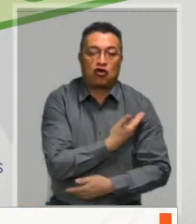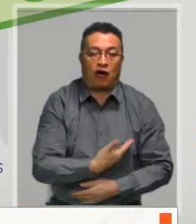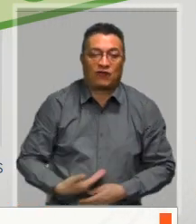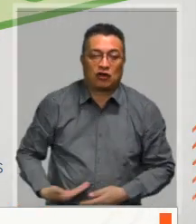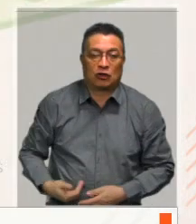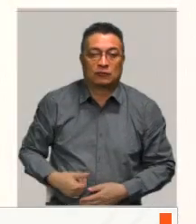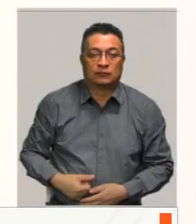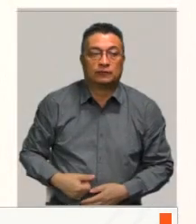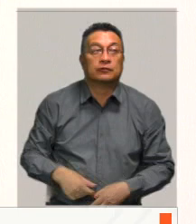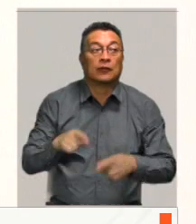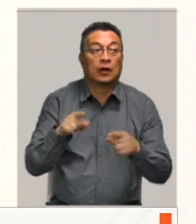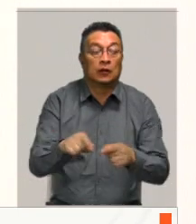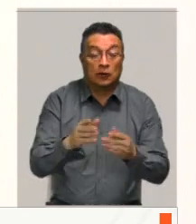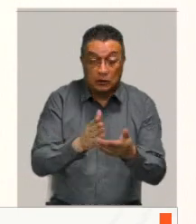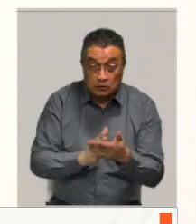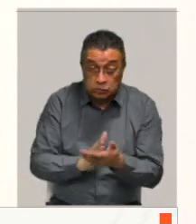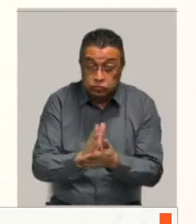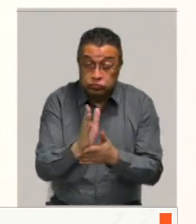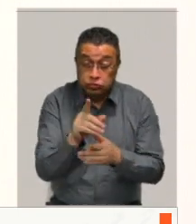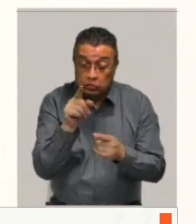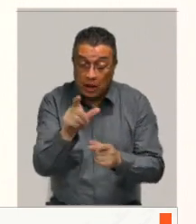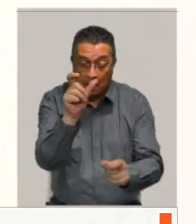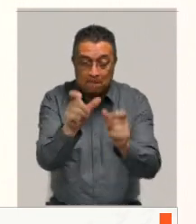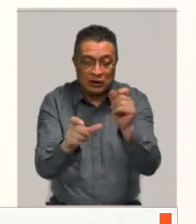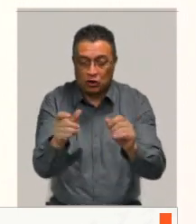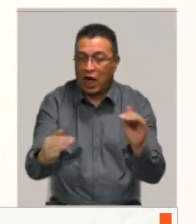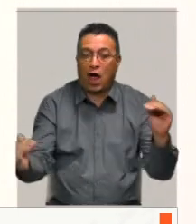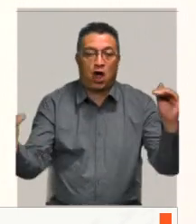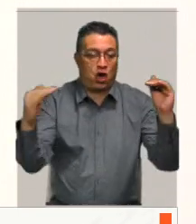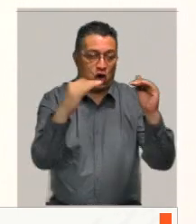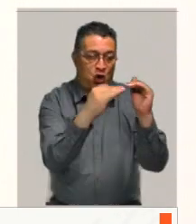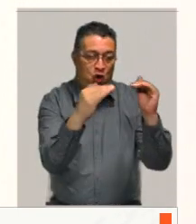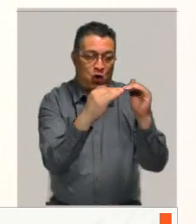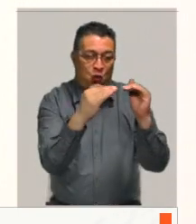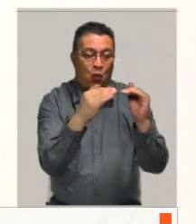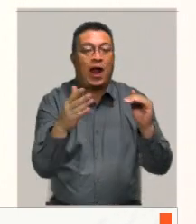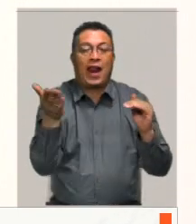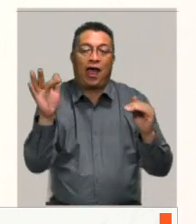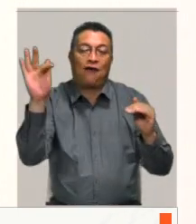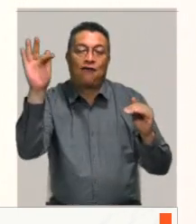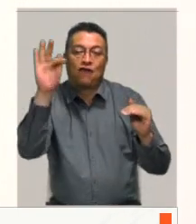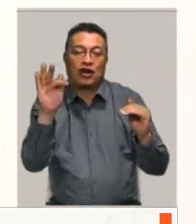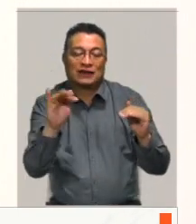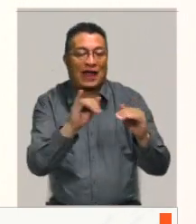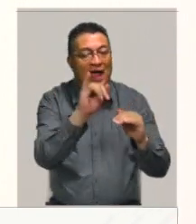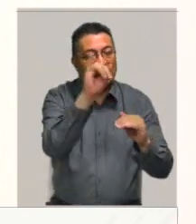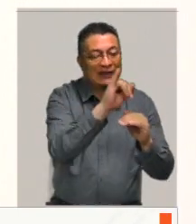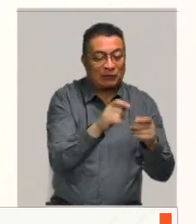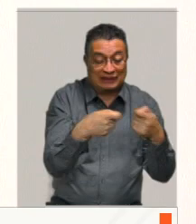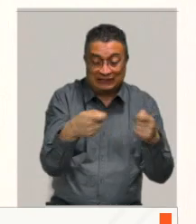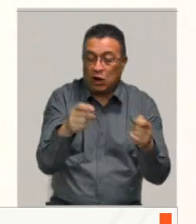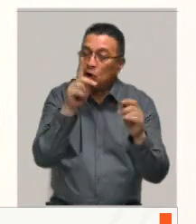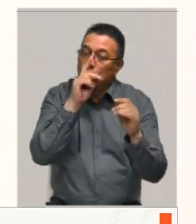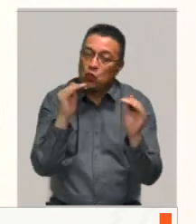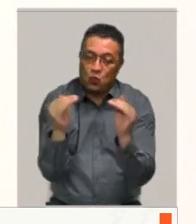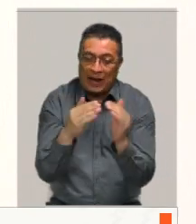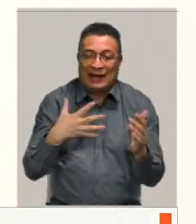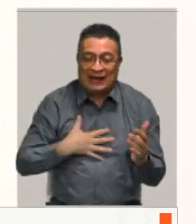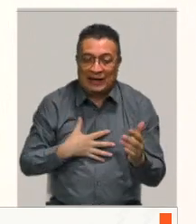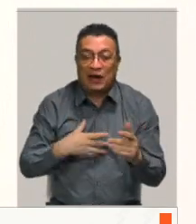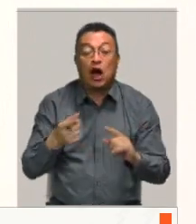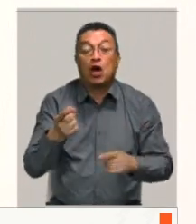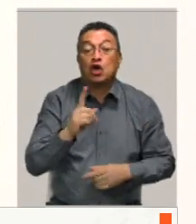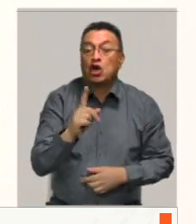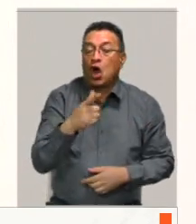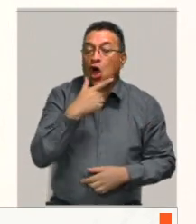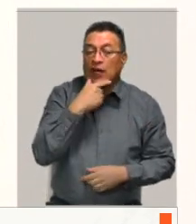El principio es tratar de que las personas tengan iguales coberturas y que las que tienen ahora a los costos que tienen ahora. No estamos tratando tampoco